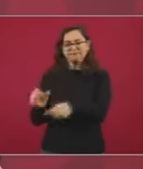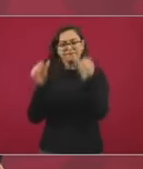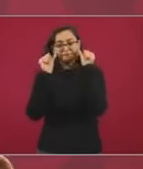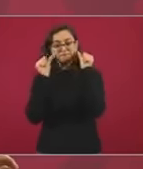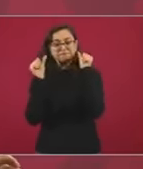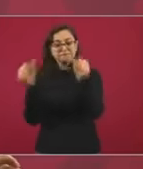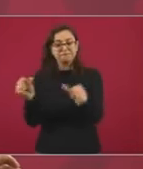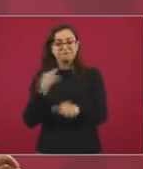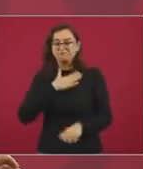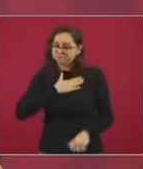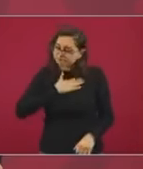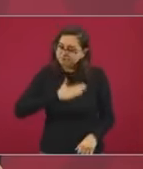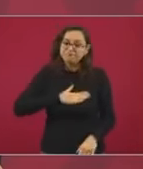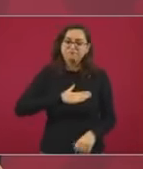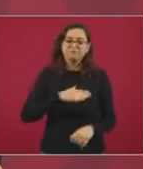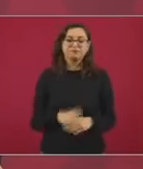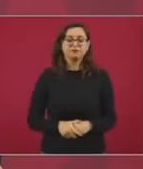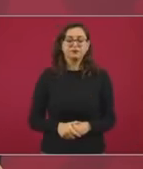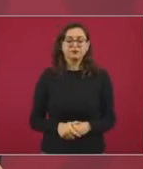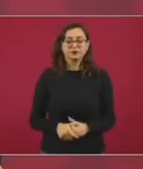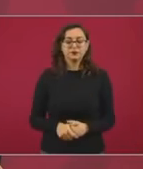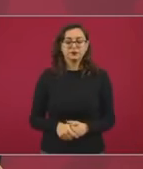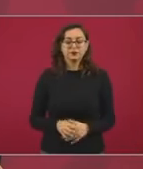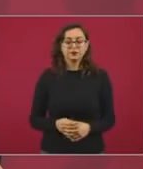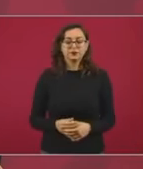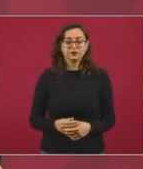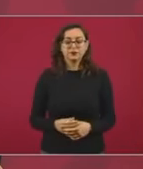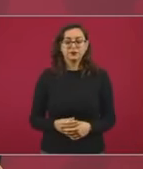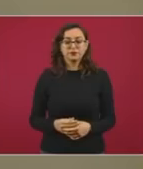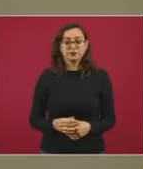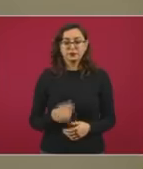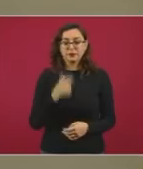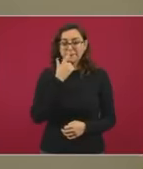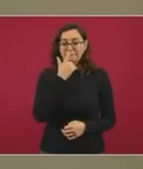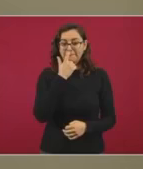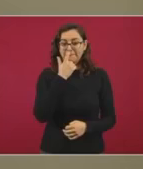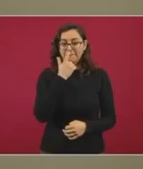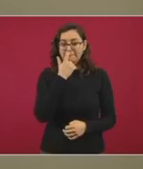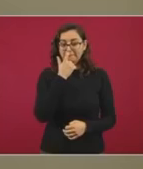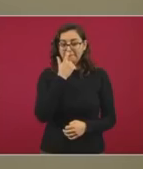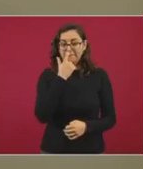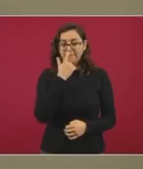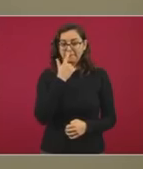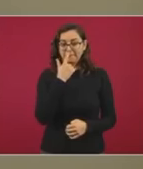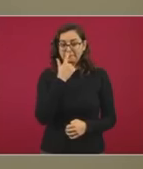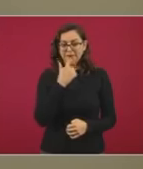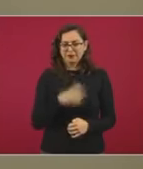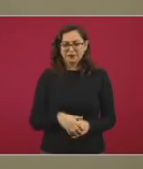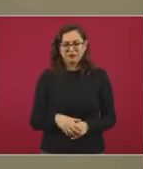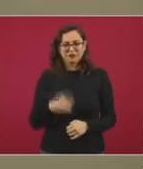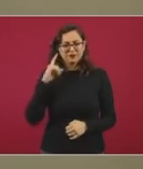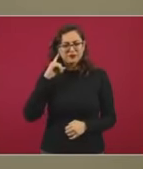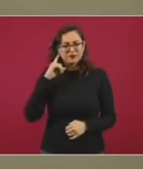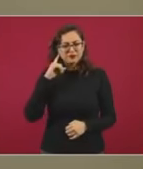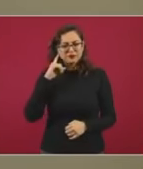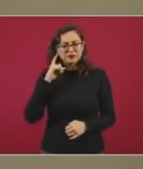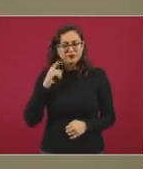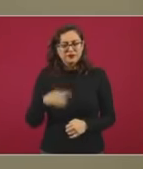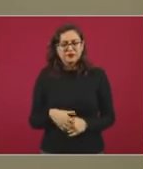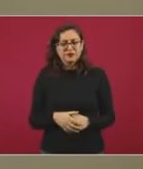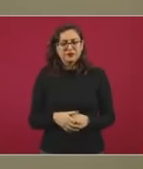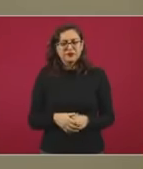el hacer justicia. Sin decirle nombre, aquí hay un periodista que depende y sus medicamentos tienen una medicación muy fuerte